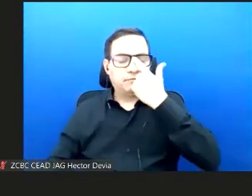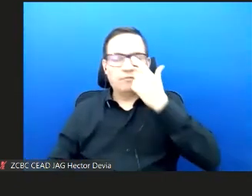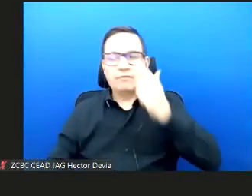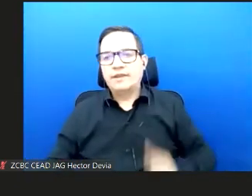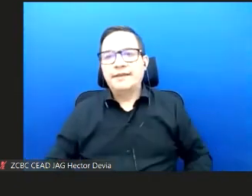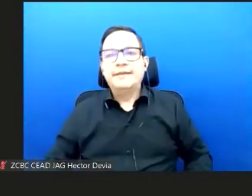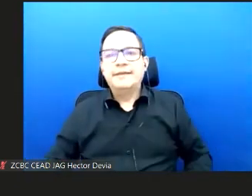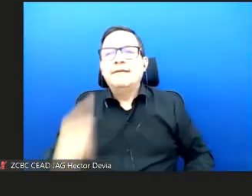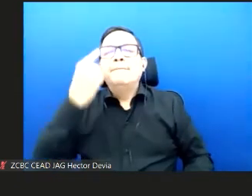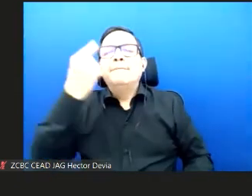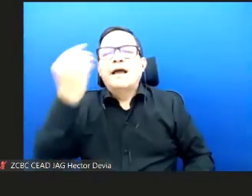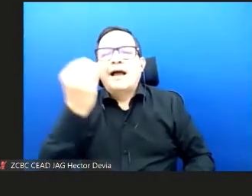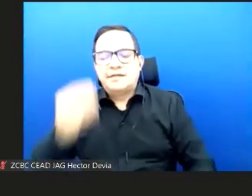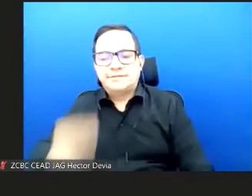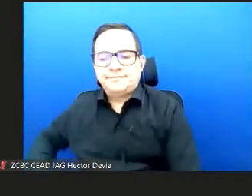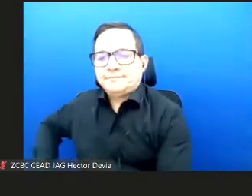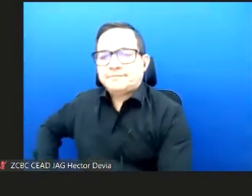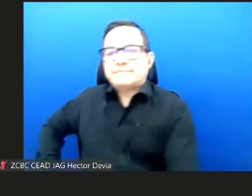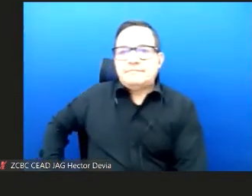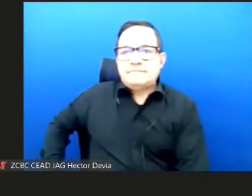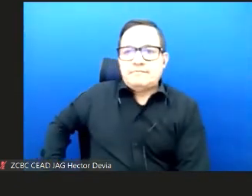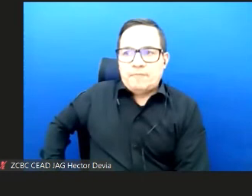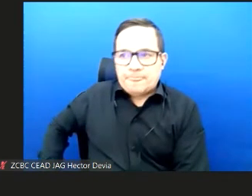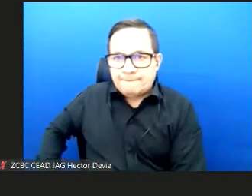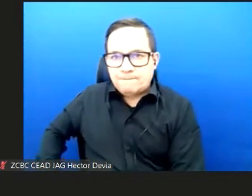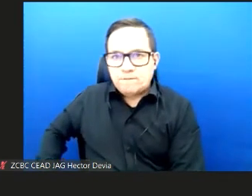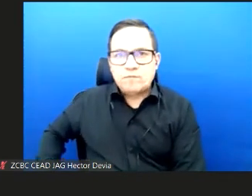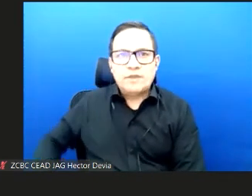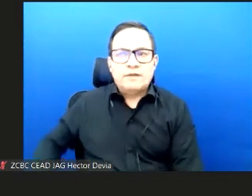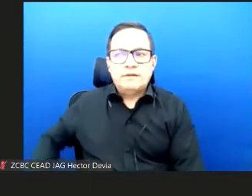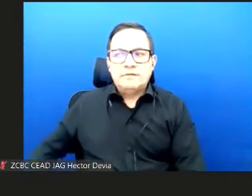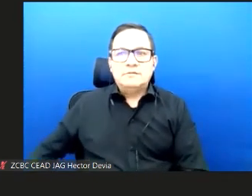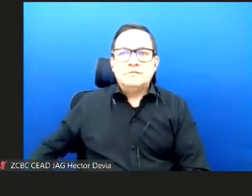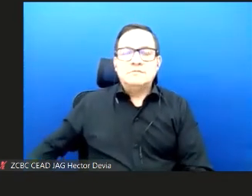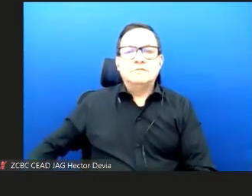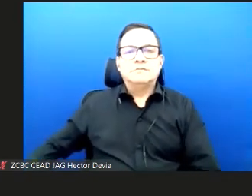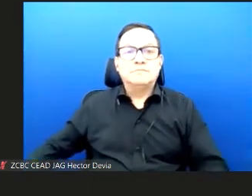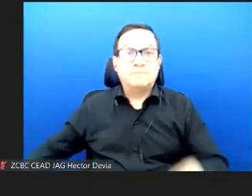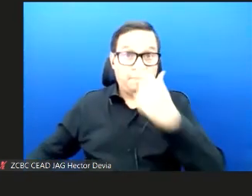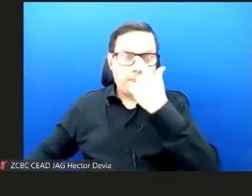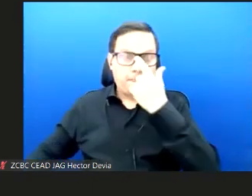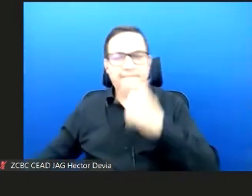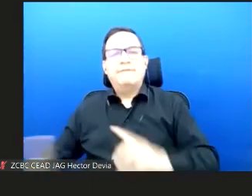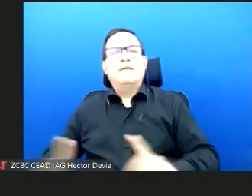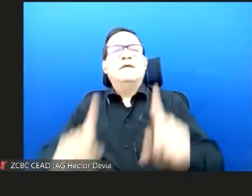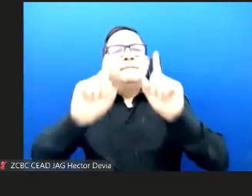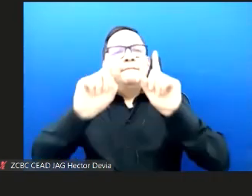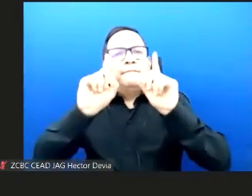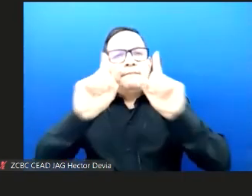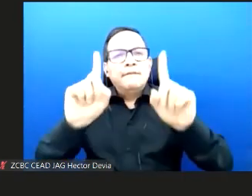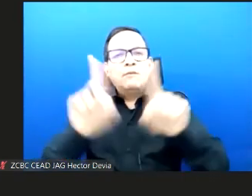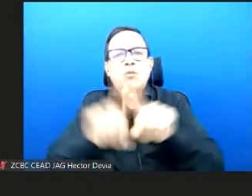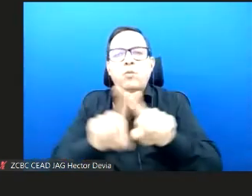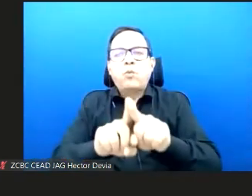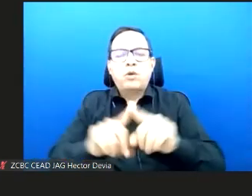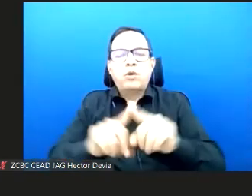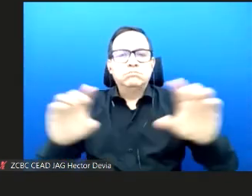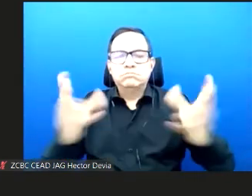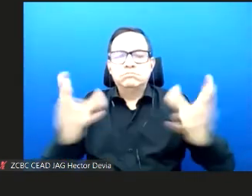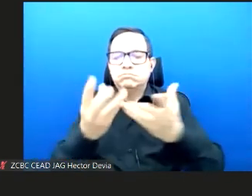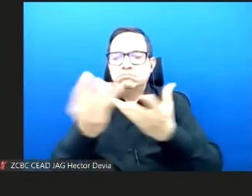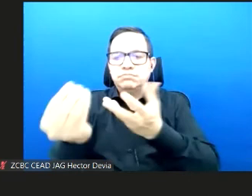primero que hacemos entonces es determinar los conjuntos que intervienen en el ejercicio. ¿Qué es eso de